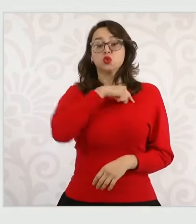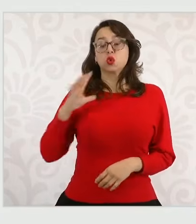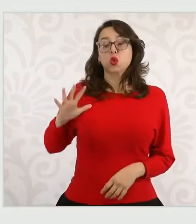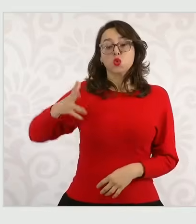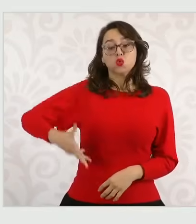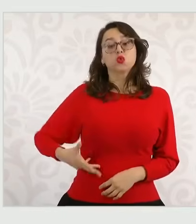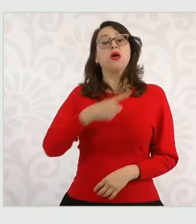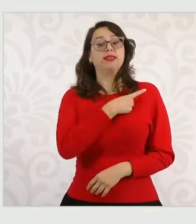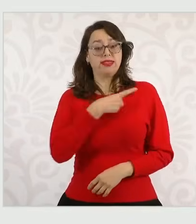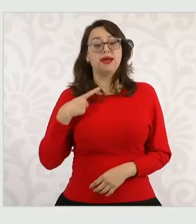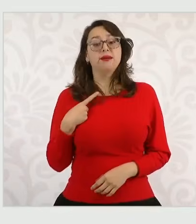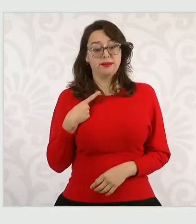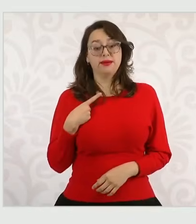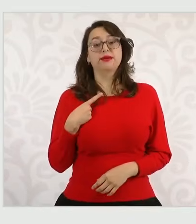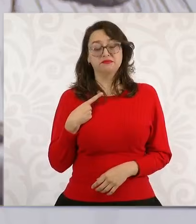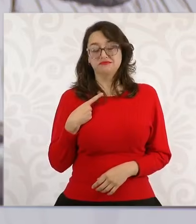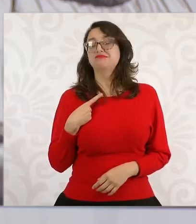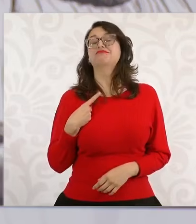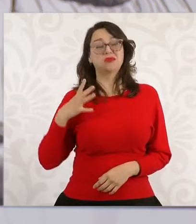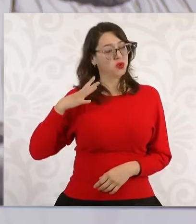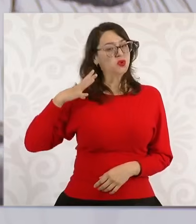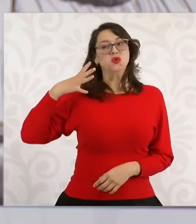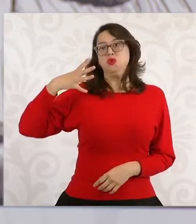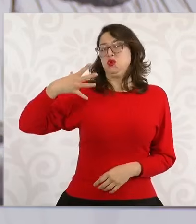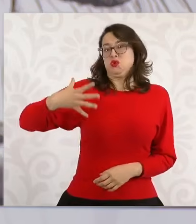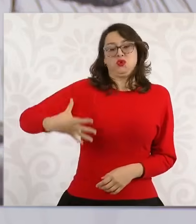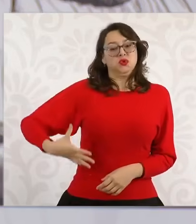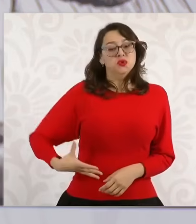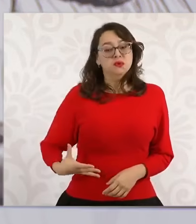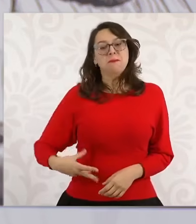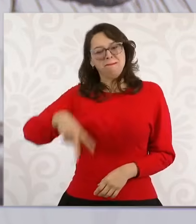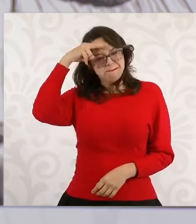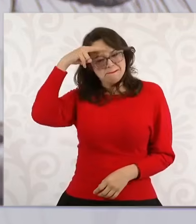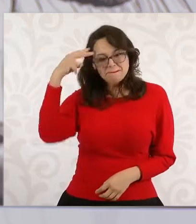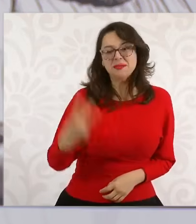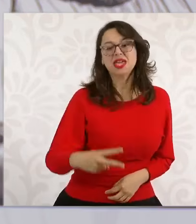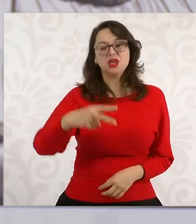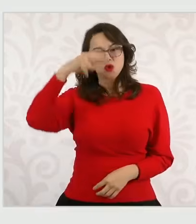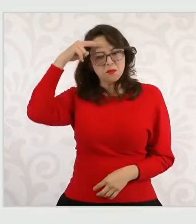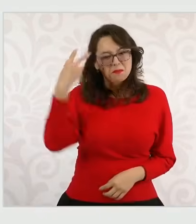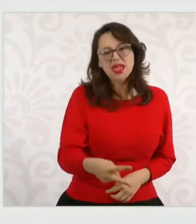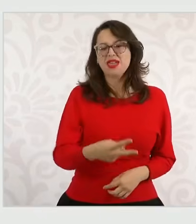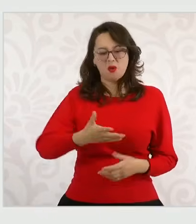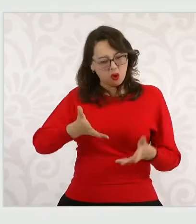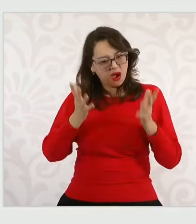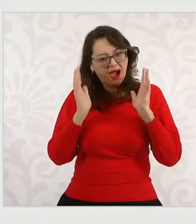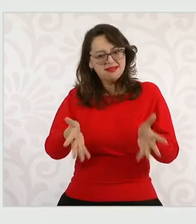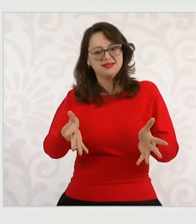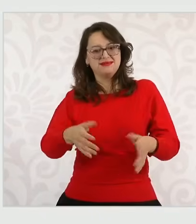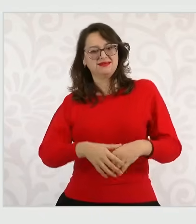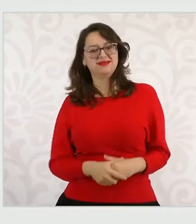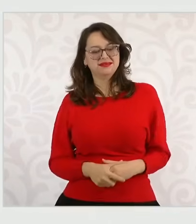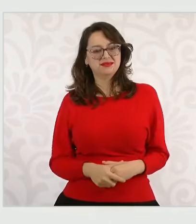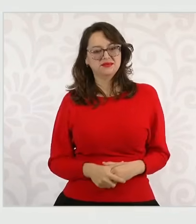orgullosos, muy orgullosos. Eso es México, eso es México. Esa